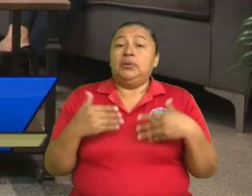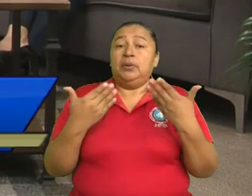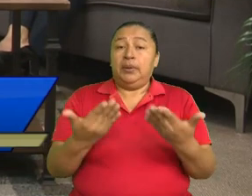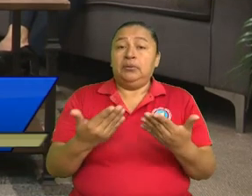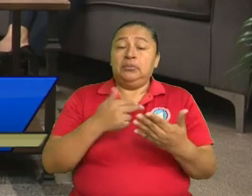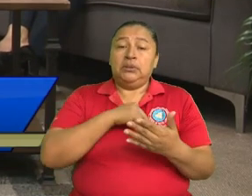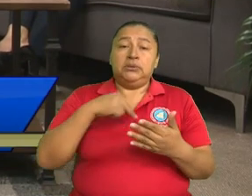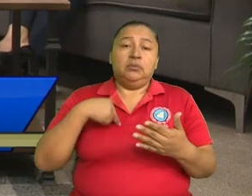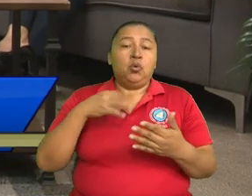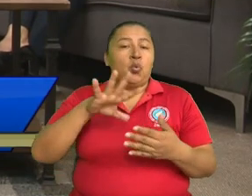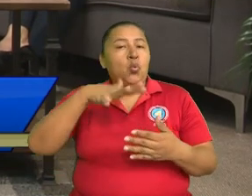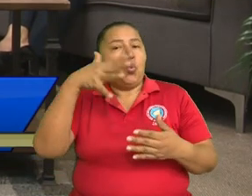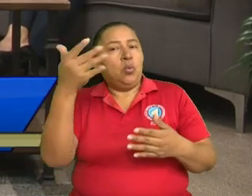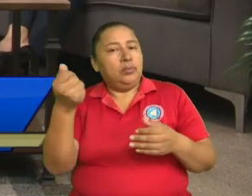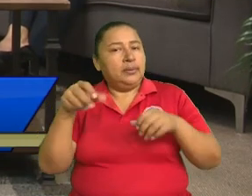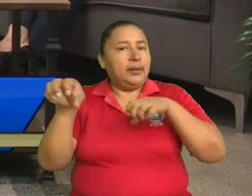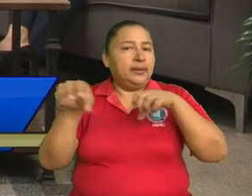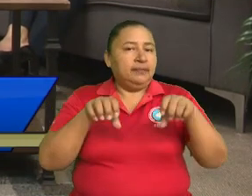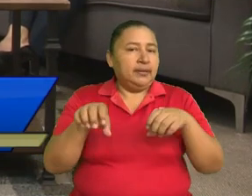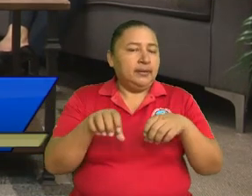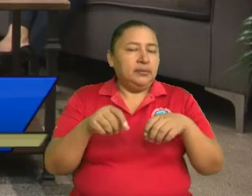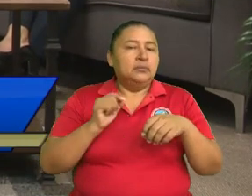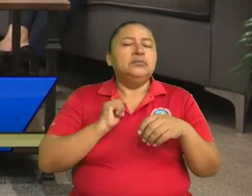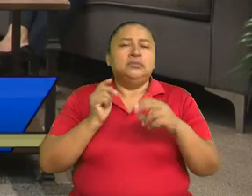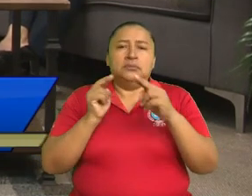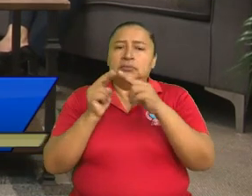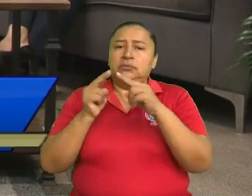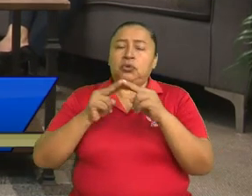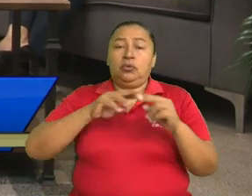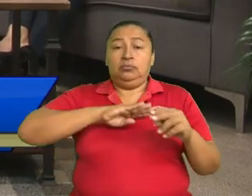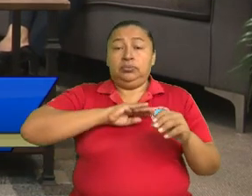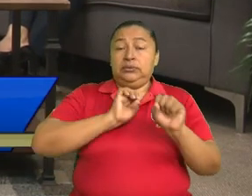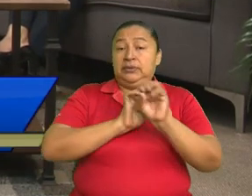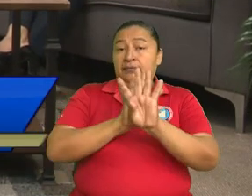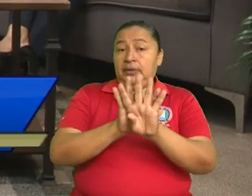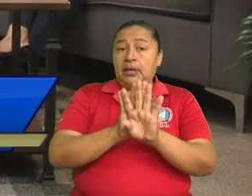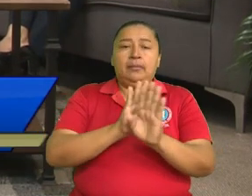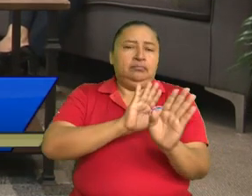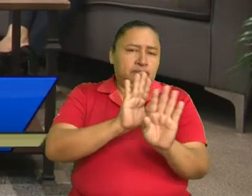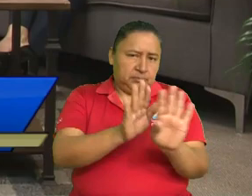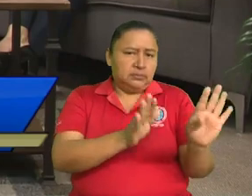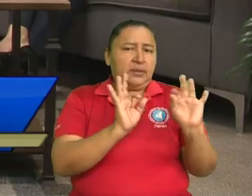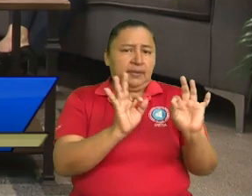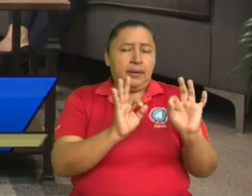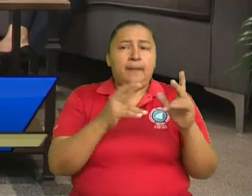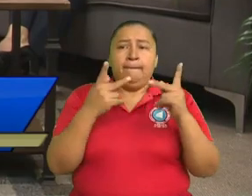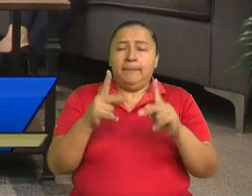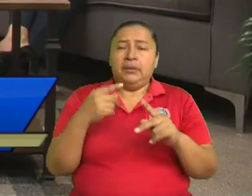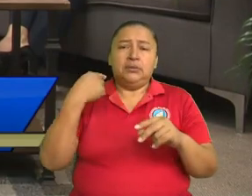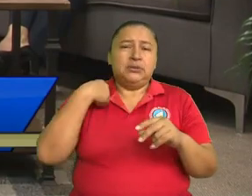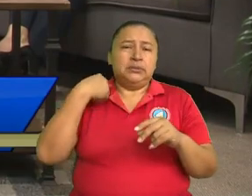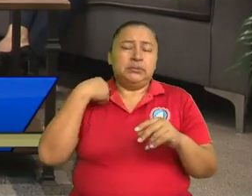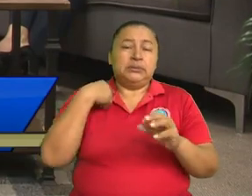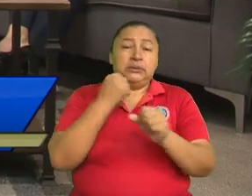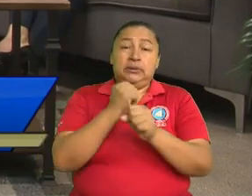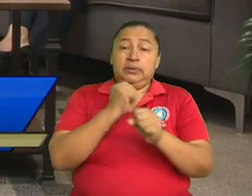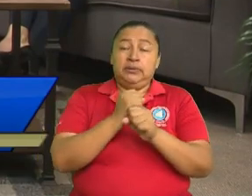hacemos otras actividades que no están solo vinculadas con desfiles. Por ejemplo, nosotros estamos, todo el trabajo que